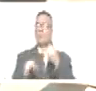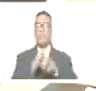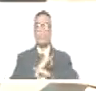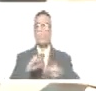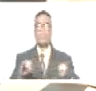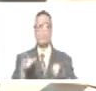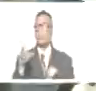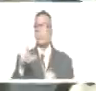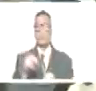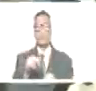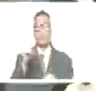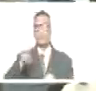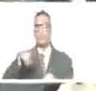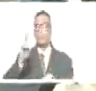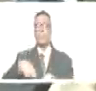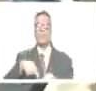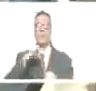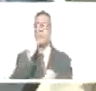No prescriben.